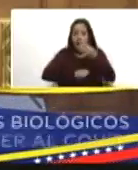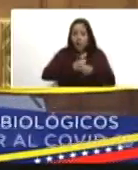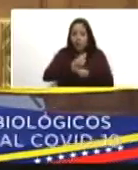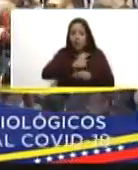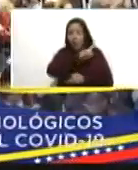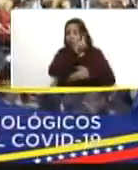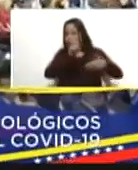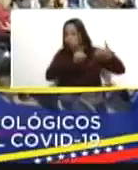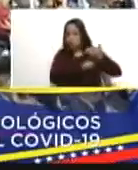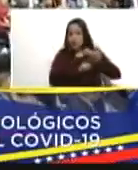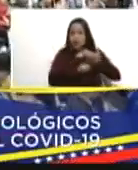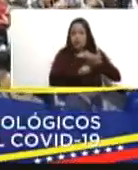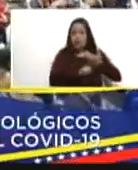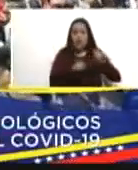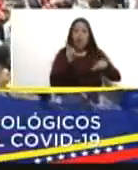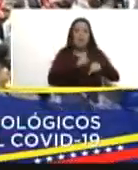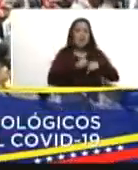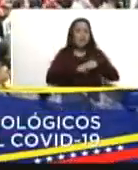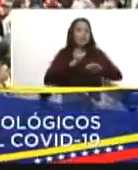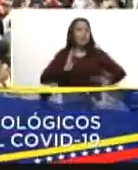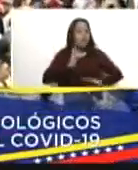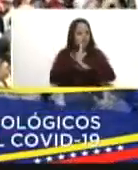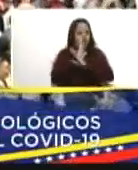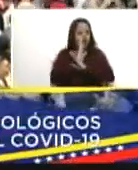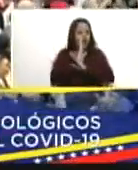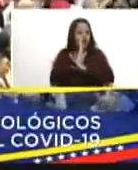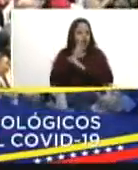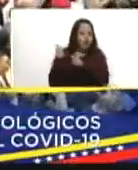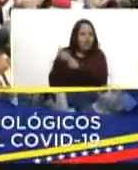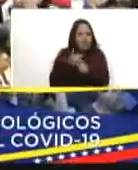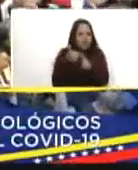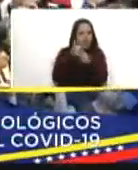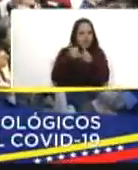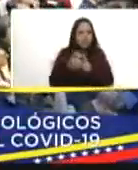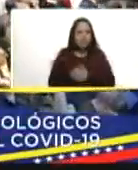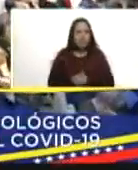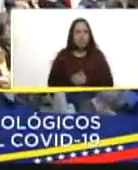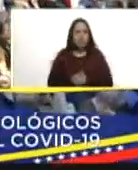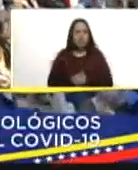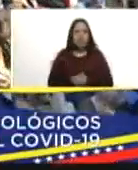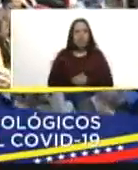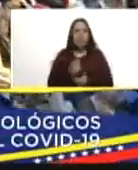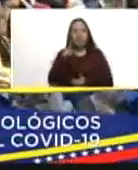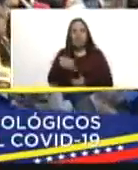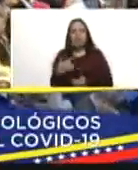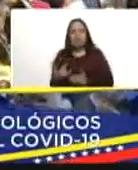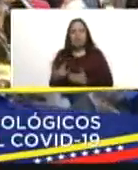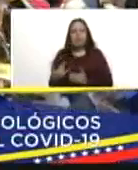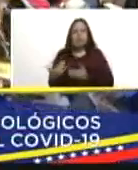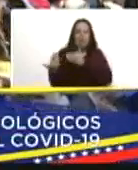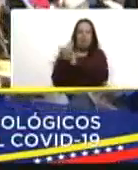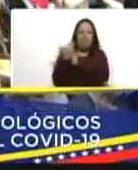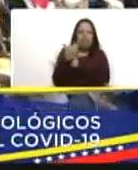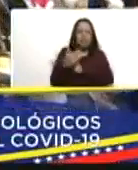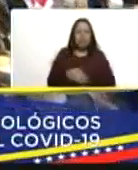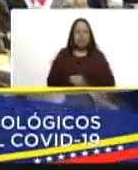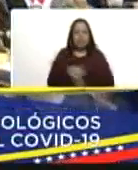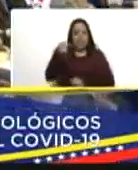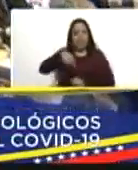materializada en tiempos de bloqueo persecución y Sabotaje para este